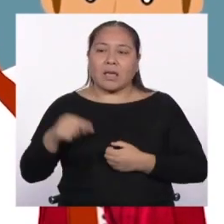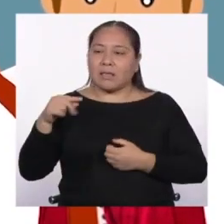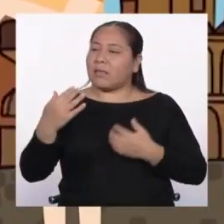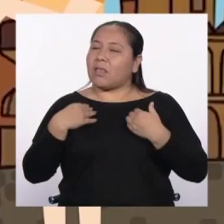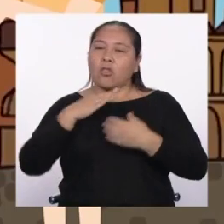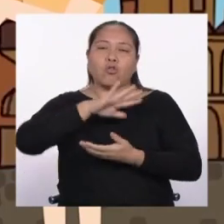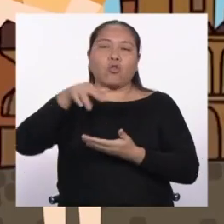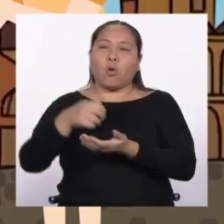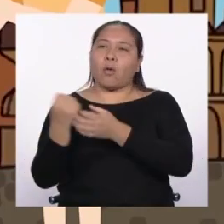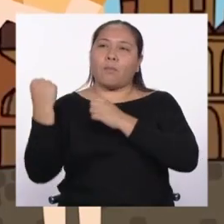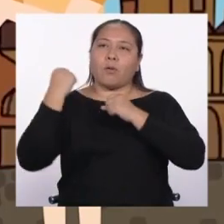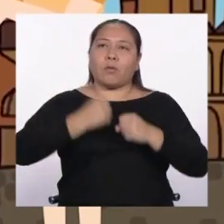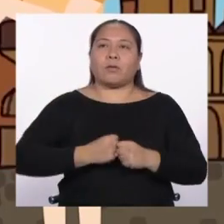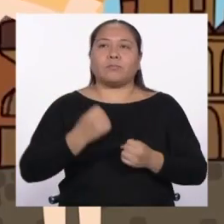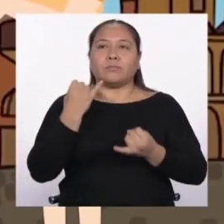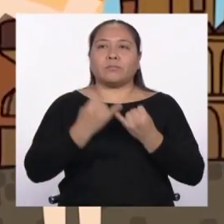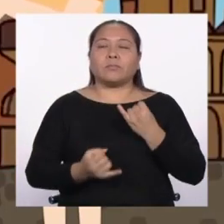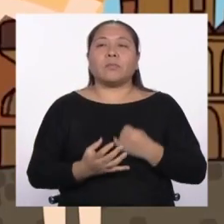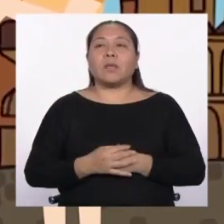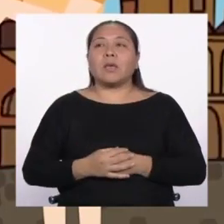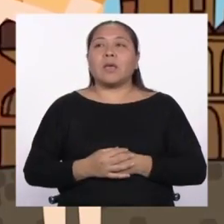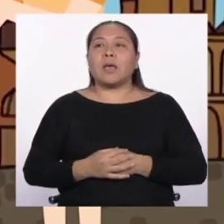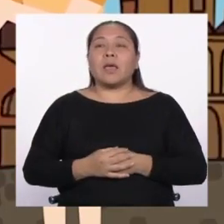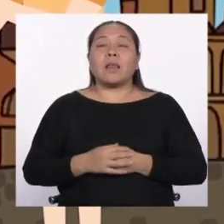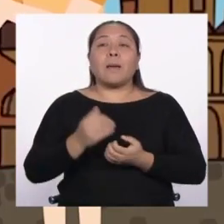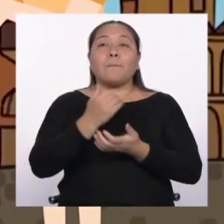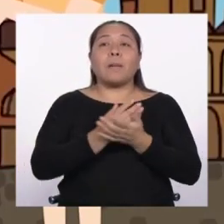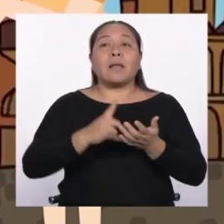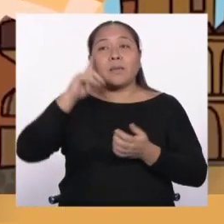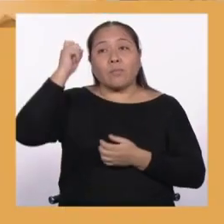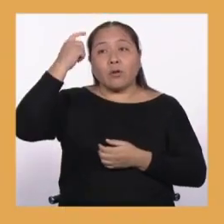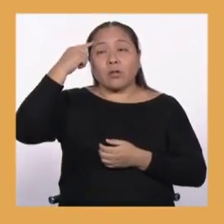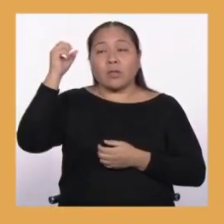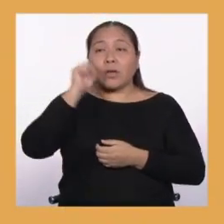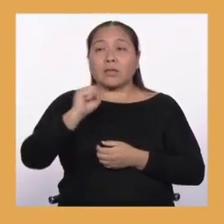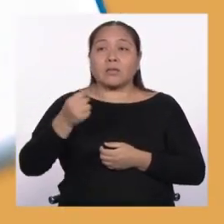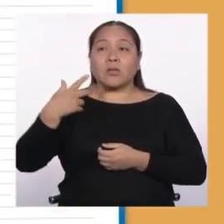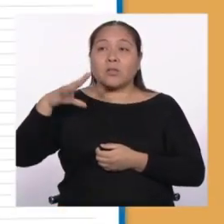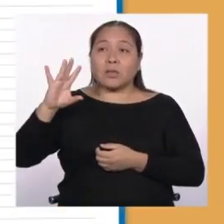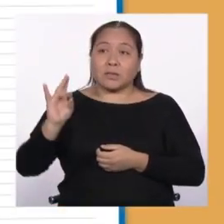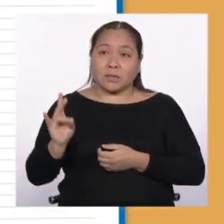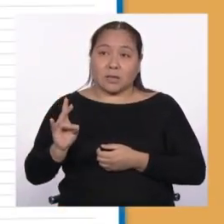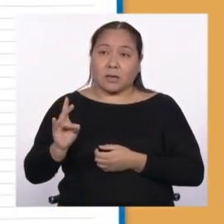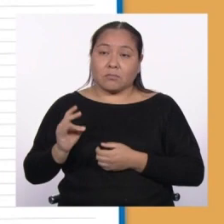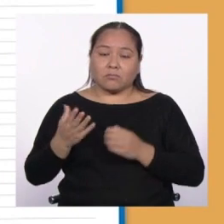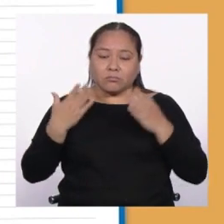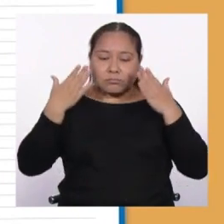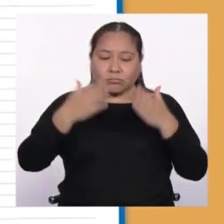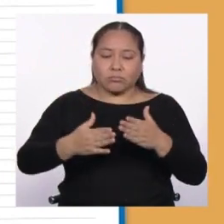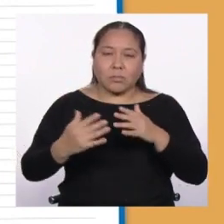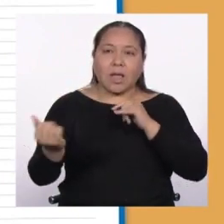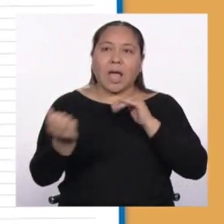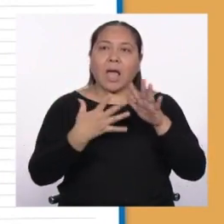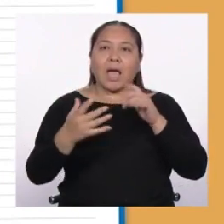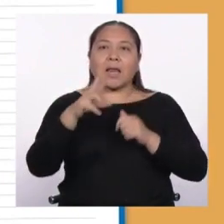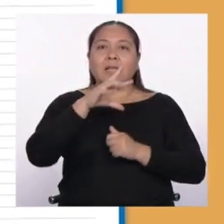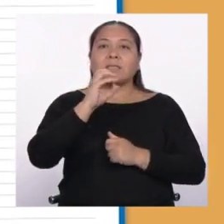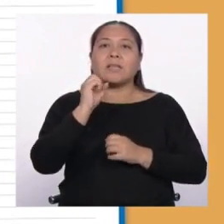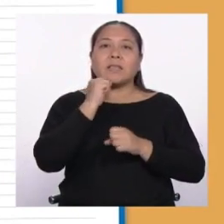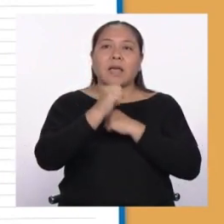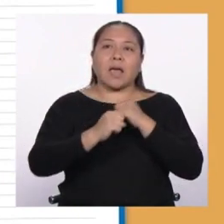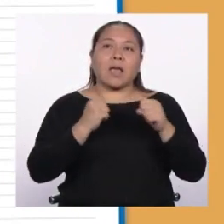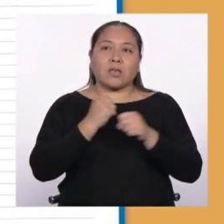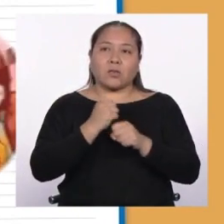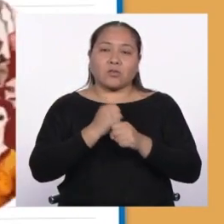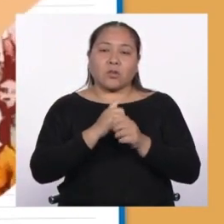poder. Por último, aprendimos que la situación política europea del siglo XVII estuvo marcada por la Guerra de los 30 años